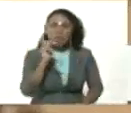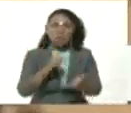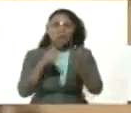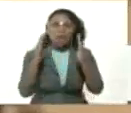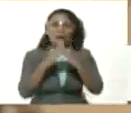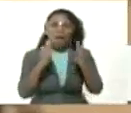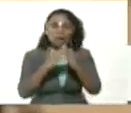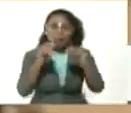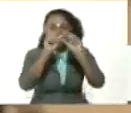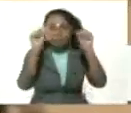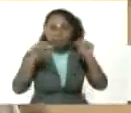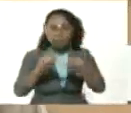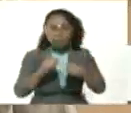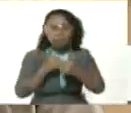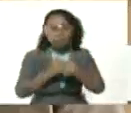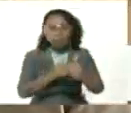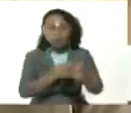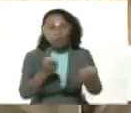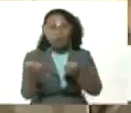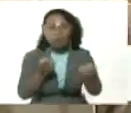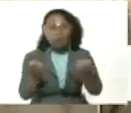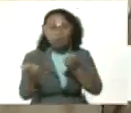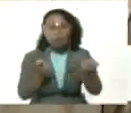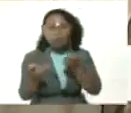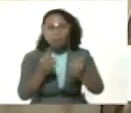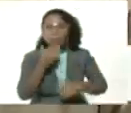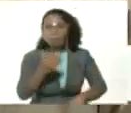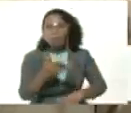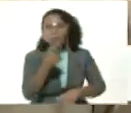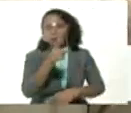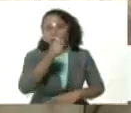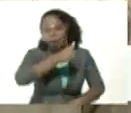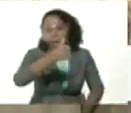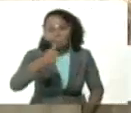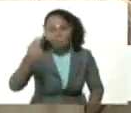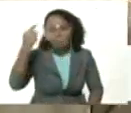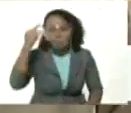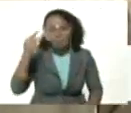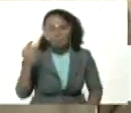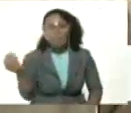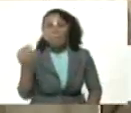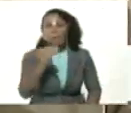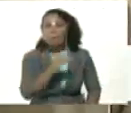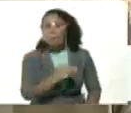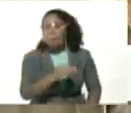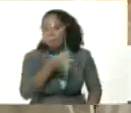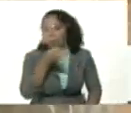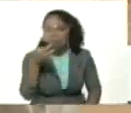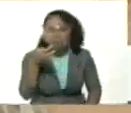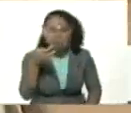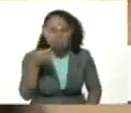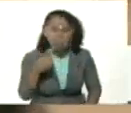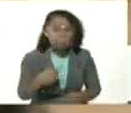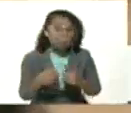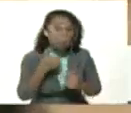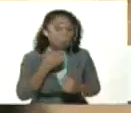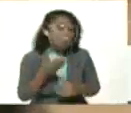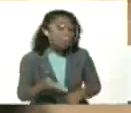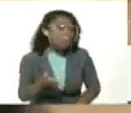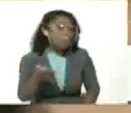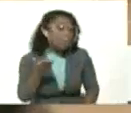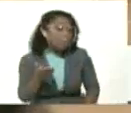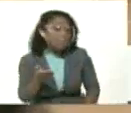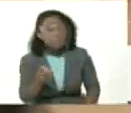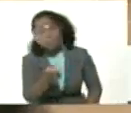con un sistema de seguimiento y control que ha ido permitiendo cada día ser mucho más eficiente. Pero algo importante, mi comandante